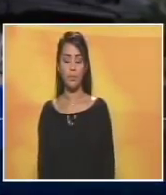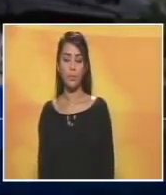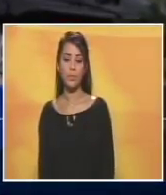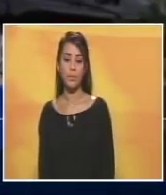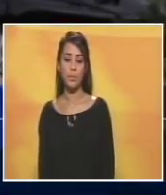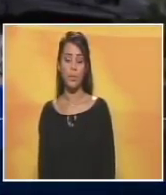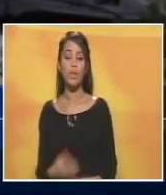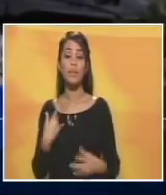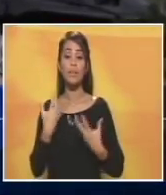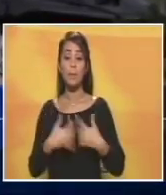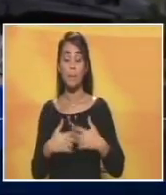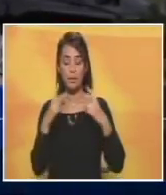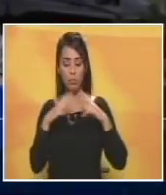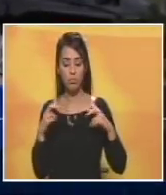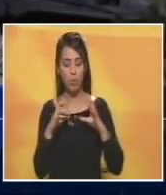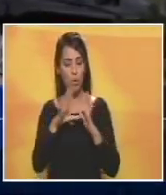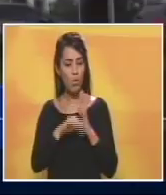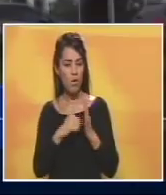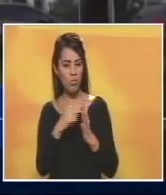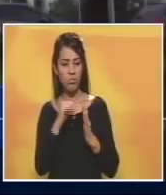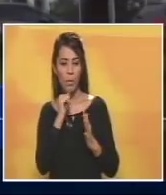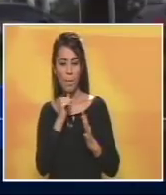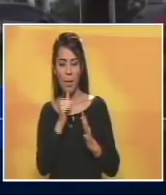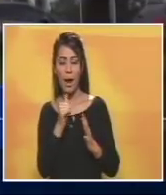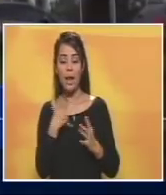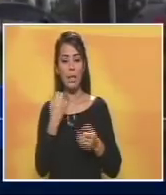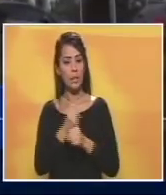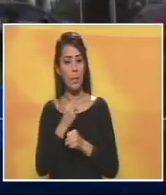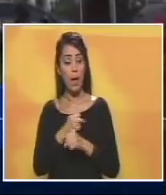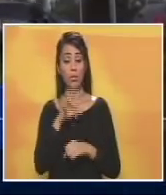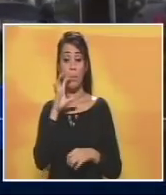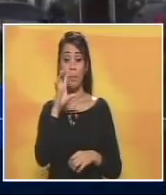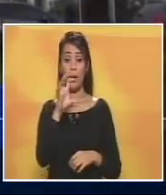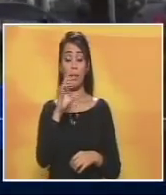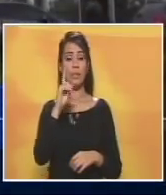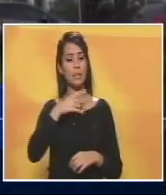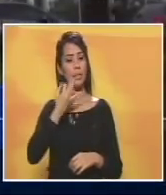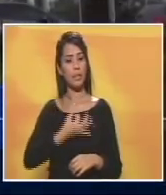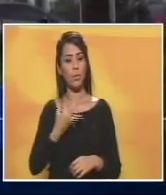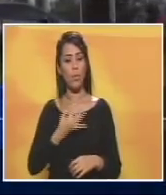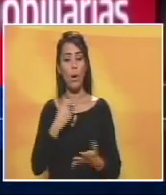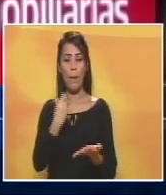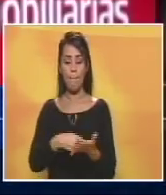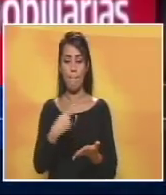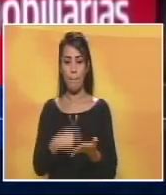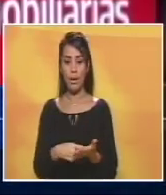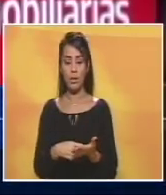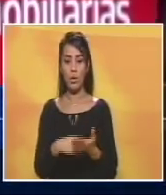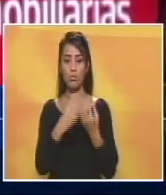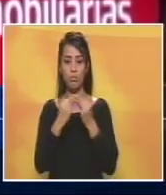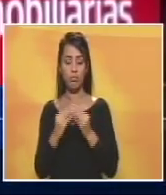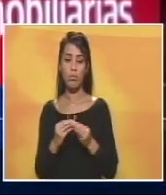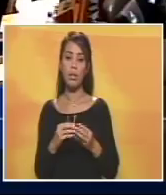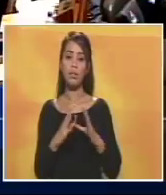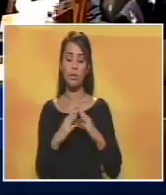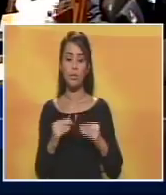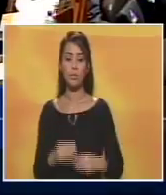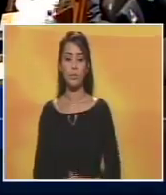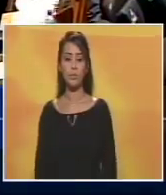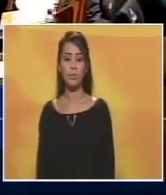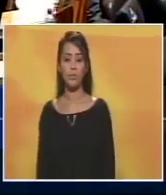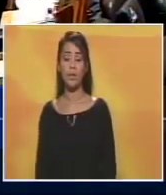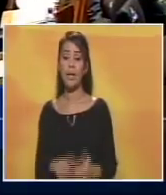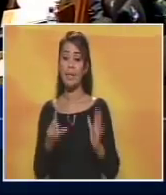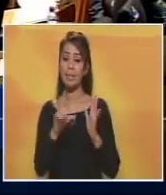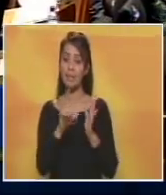que empresas investigadas por corrupción puedan seguir trabajando en el país y se asegure el pago de la reparación civil. El decreto